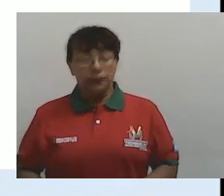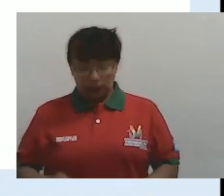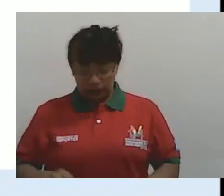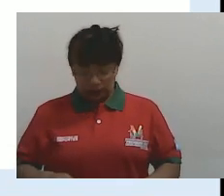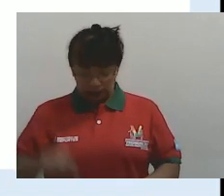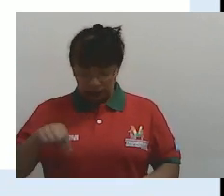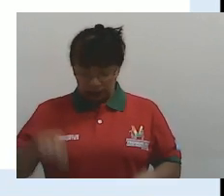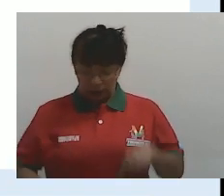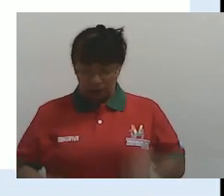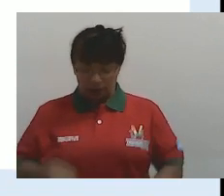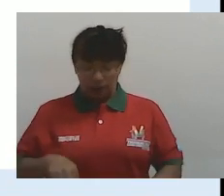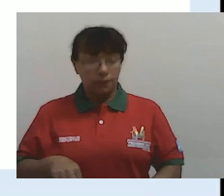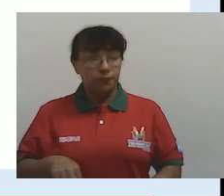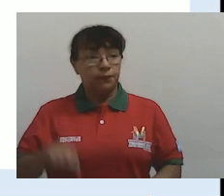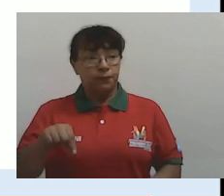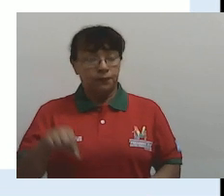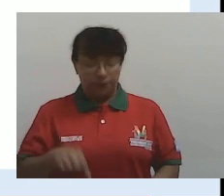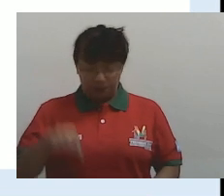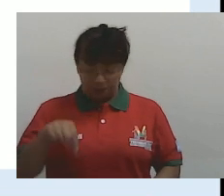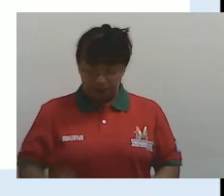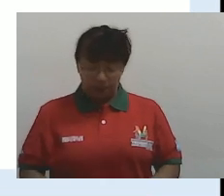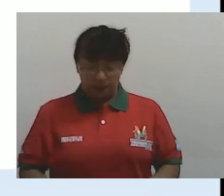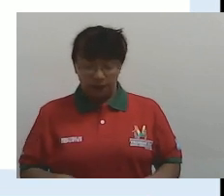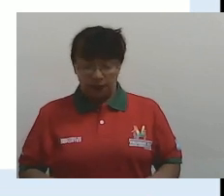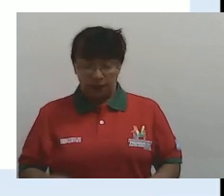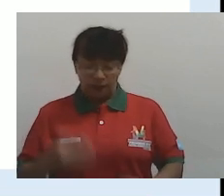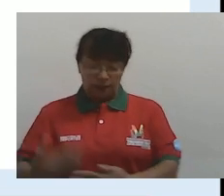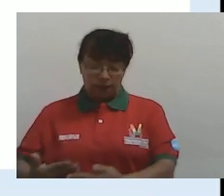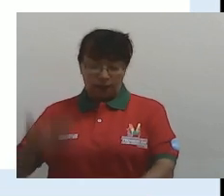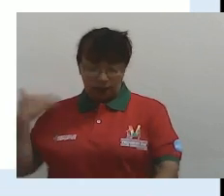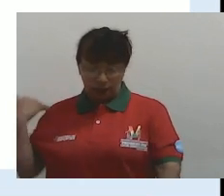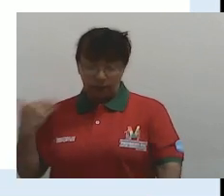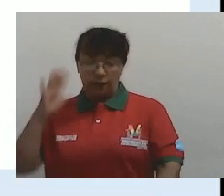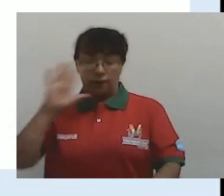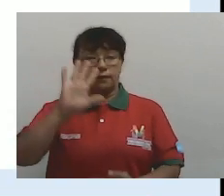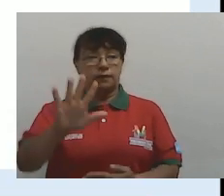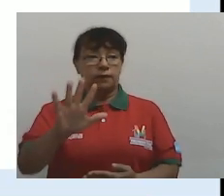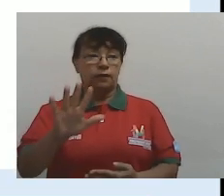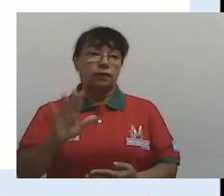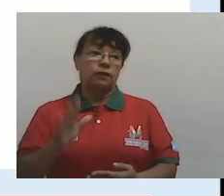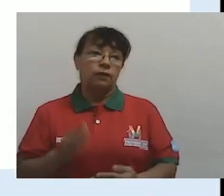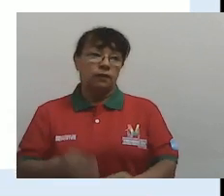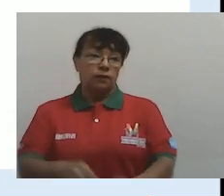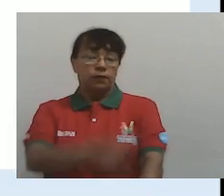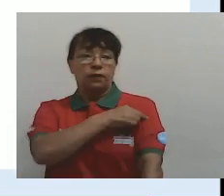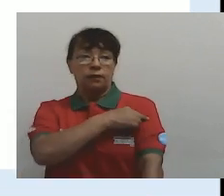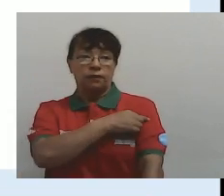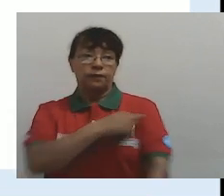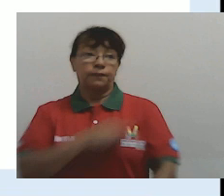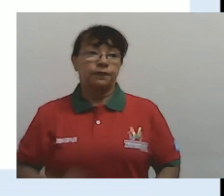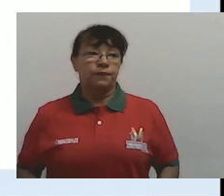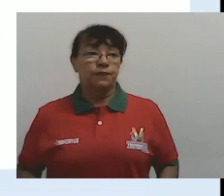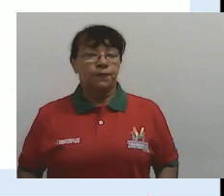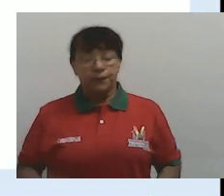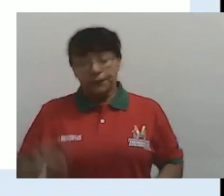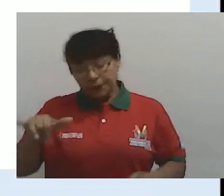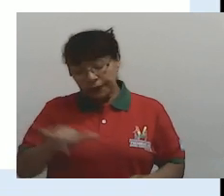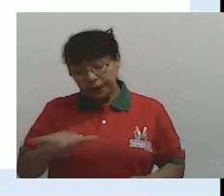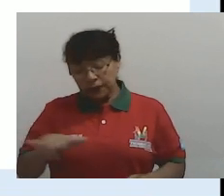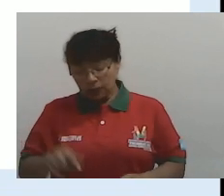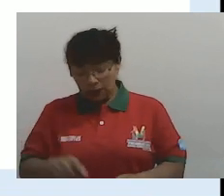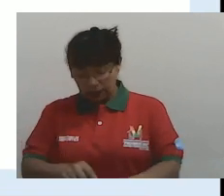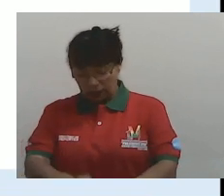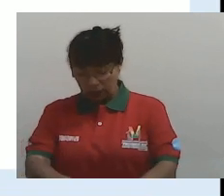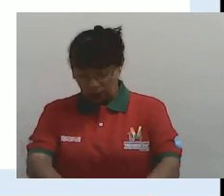pise antes de los 5.5 metros. Puede empezar a los 7 metros, no importa. Igual voy a medir